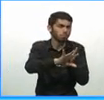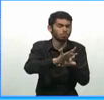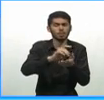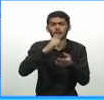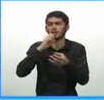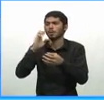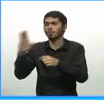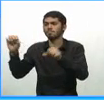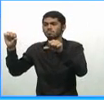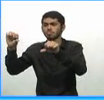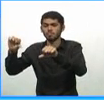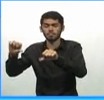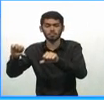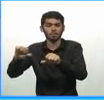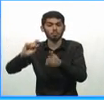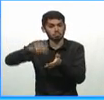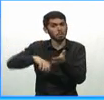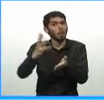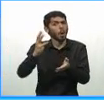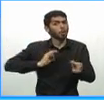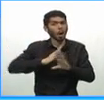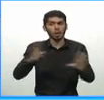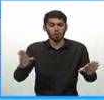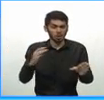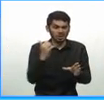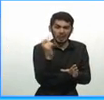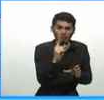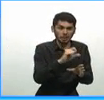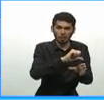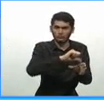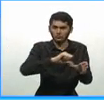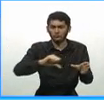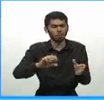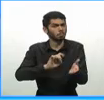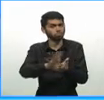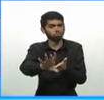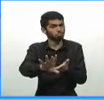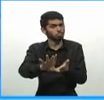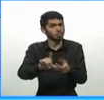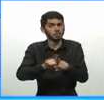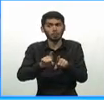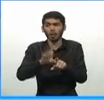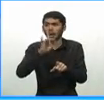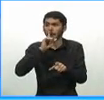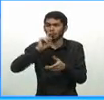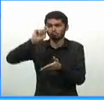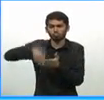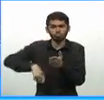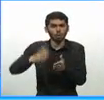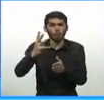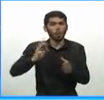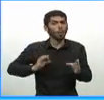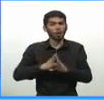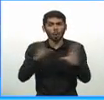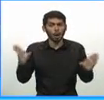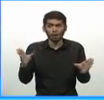un contrato de 4 años y a los 6 meses se van al entrenador le pasa lo mismo el dirigente está 4 años y si lo hace muy mal está a los 4 años es el único que